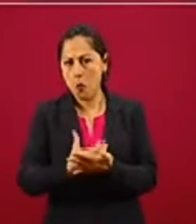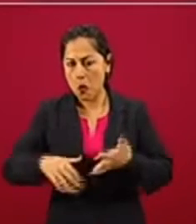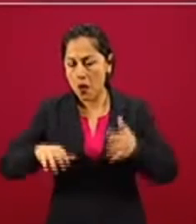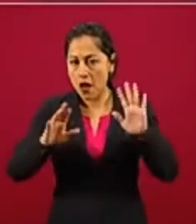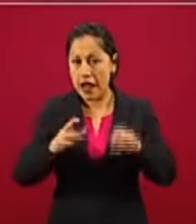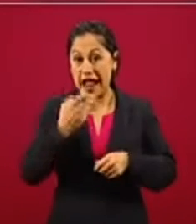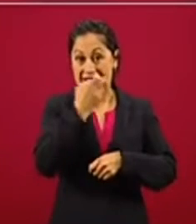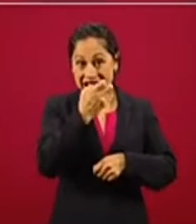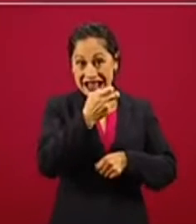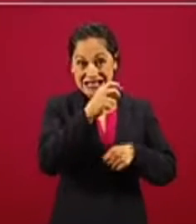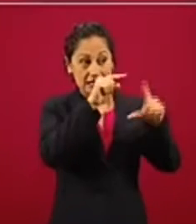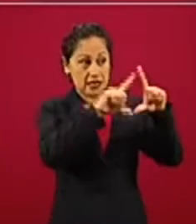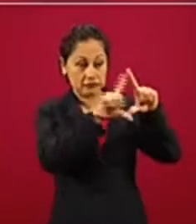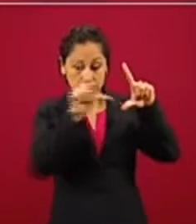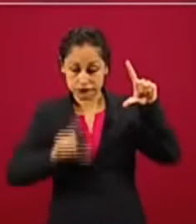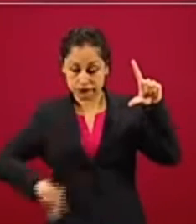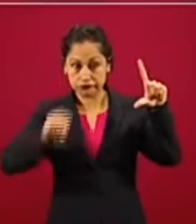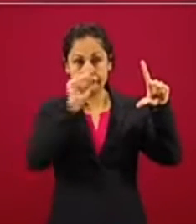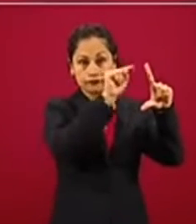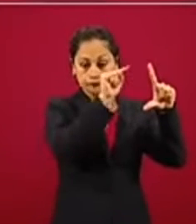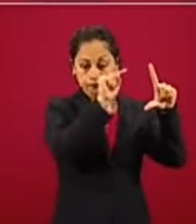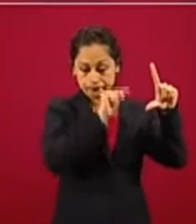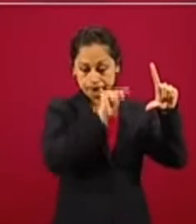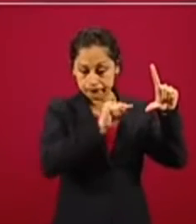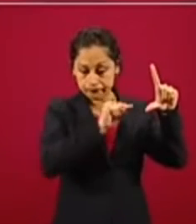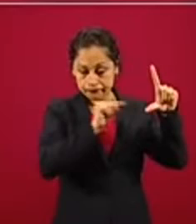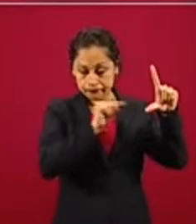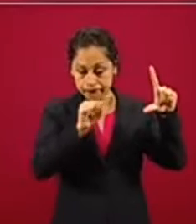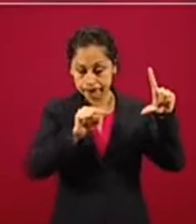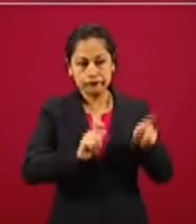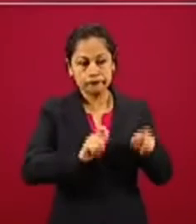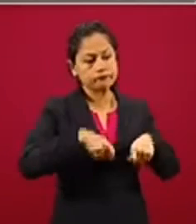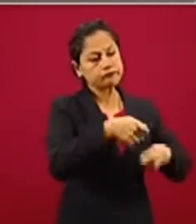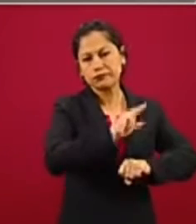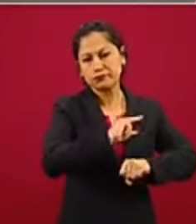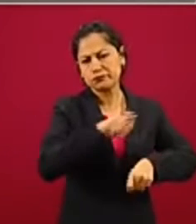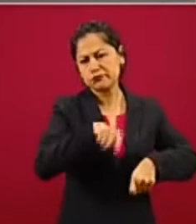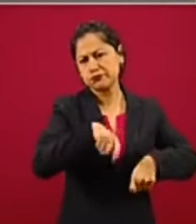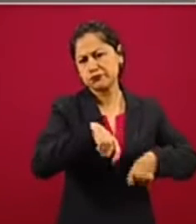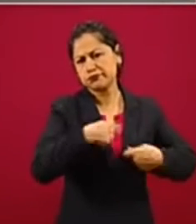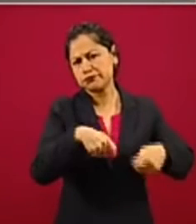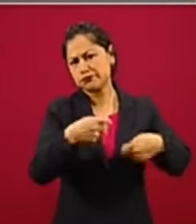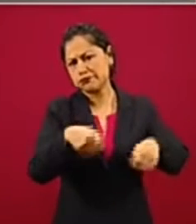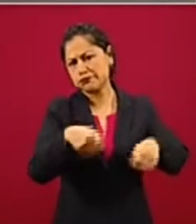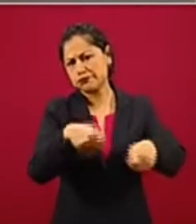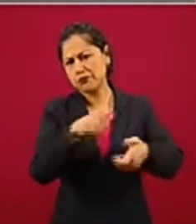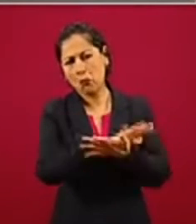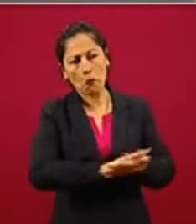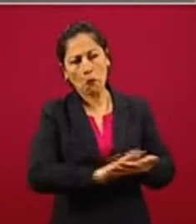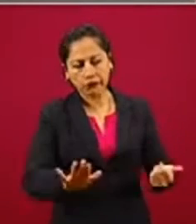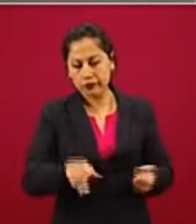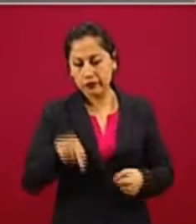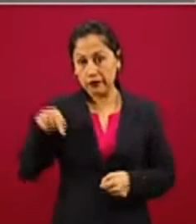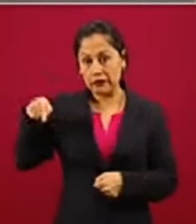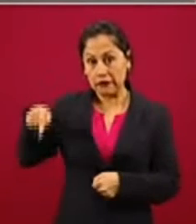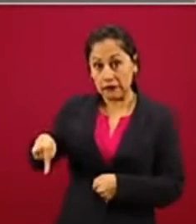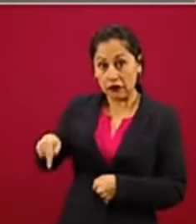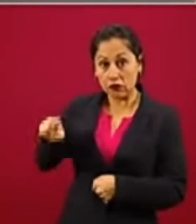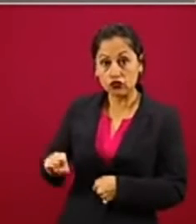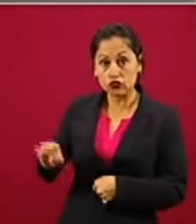se adjudicaron. Entonces, ahora el periódico de